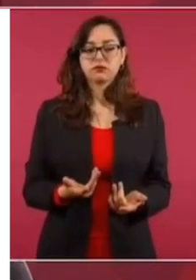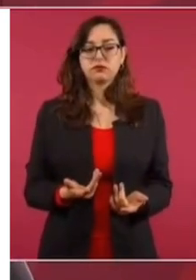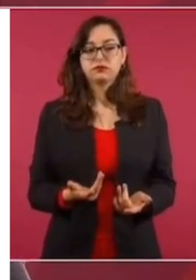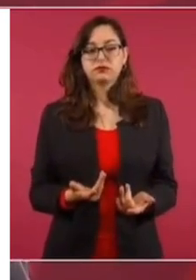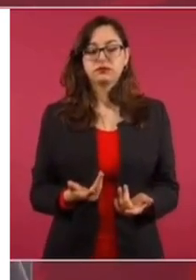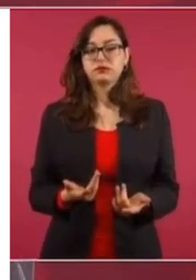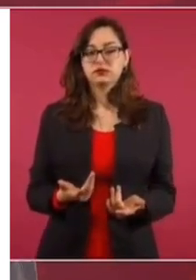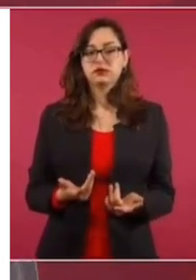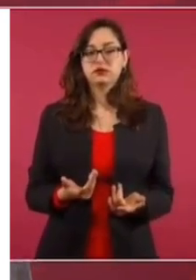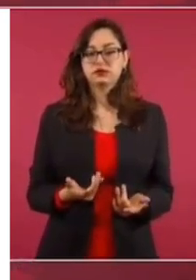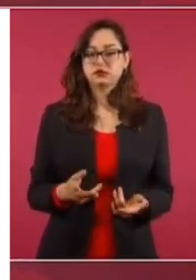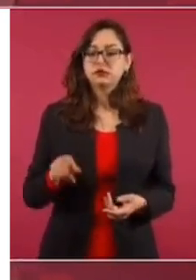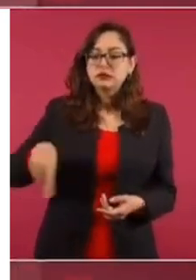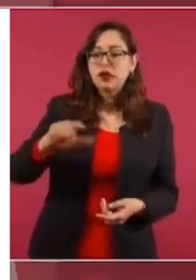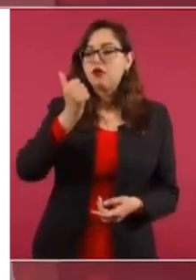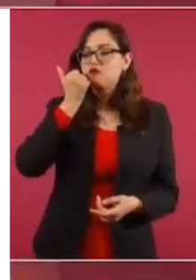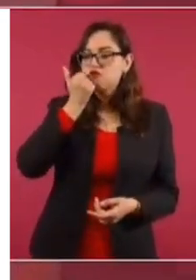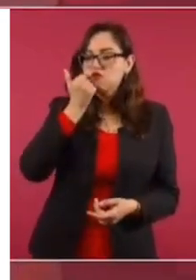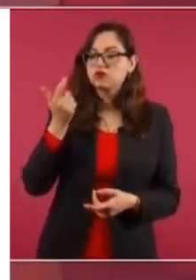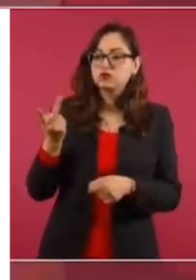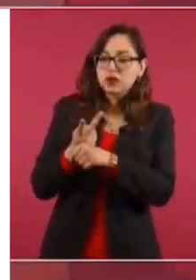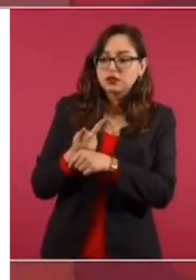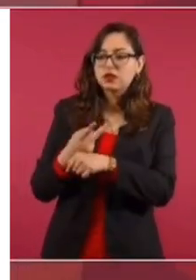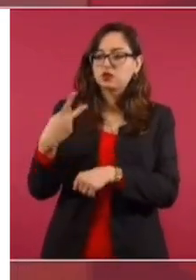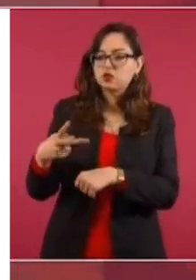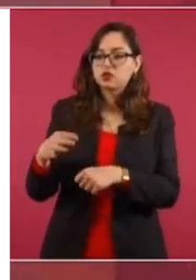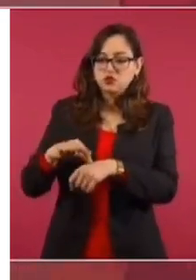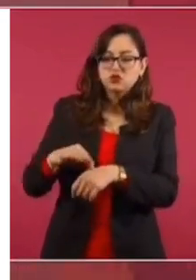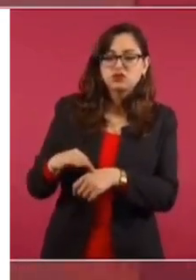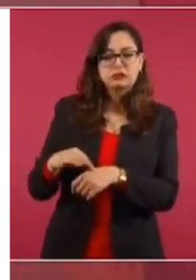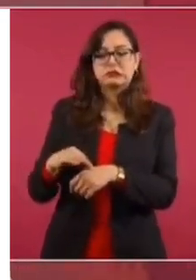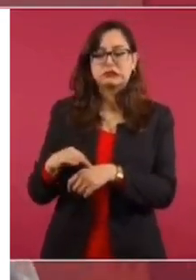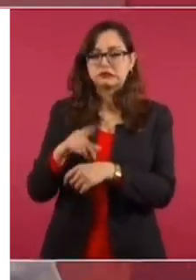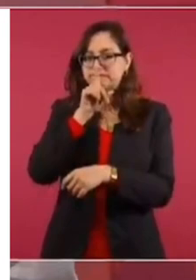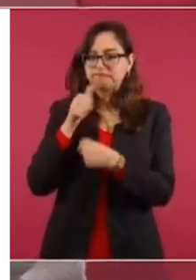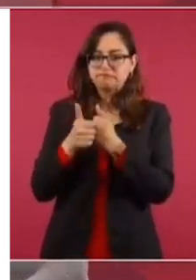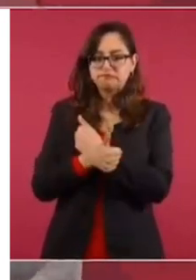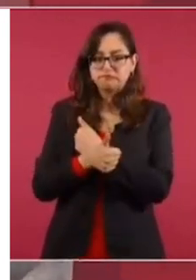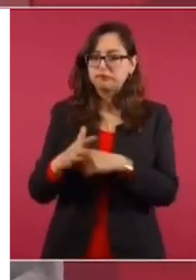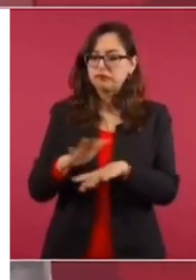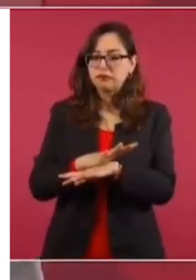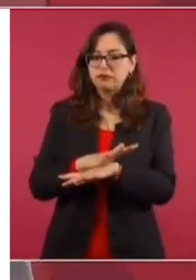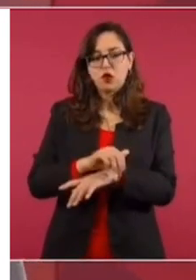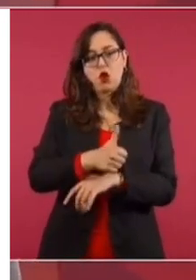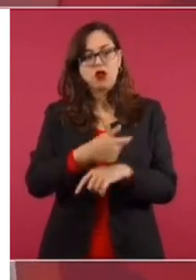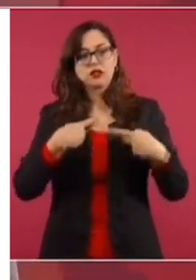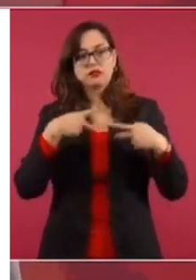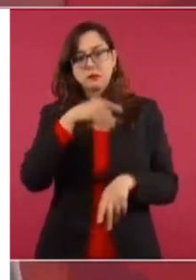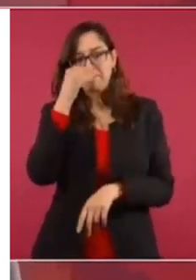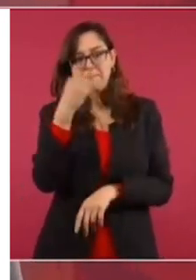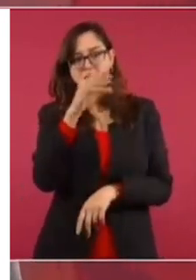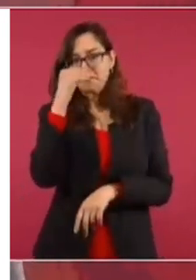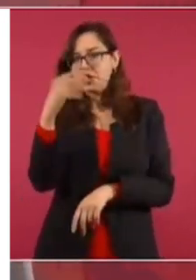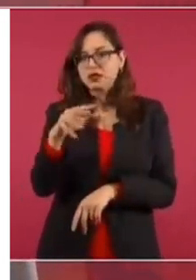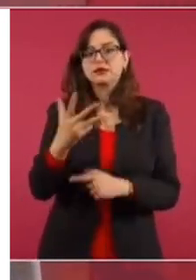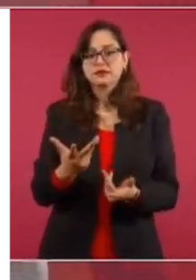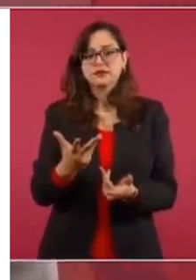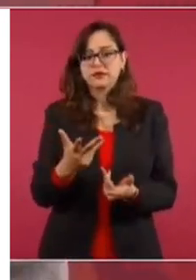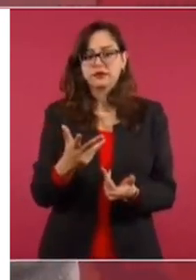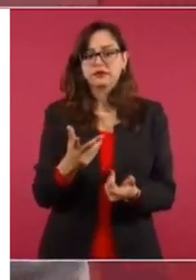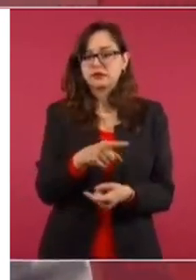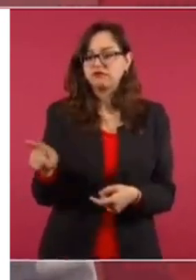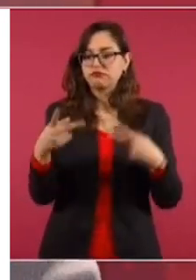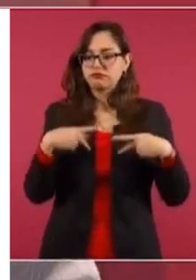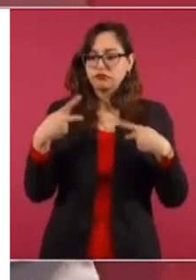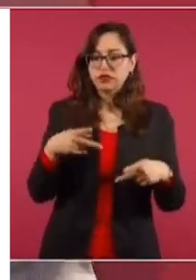cambiaron los hechos, ocultaron los hechos de lo que realmente había sucedido, cómo culparon a otras personas, cómo para sacar